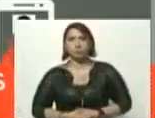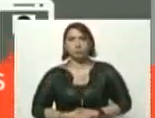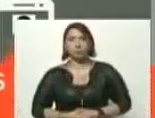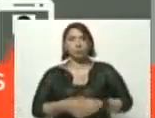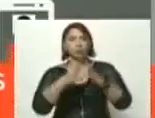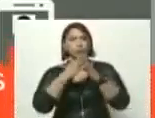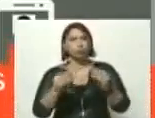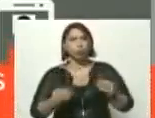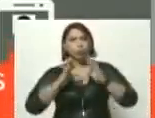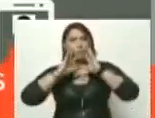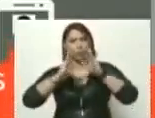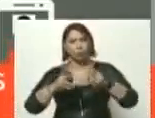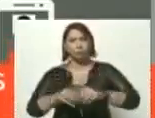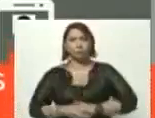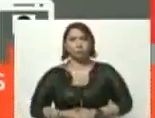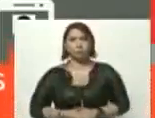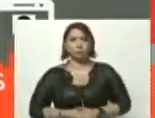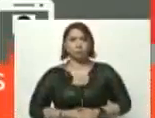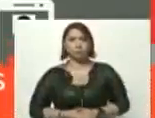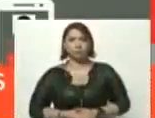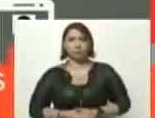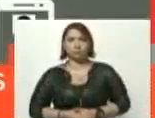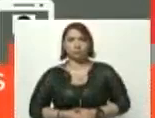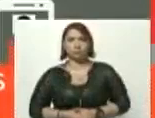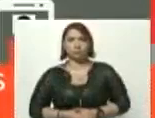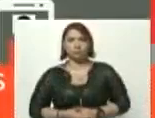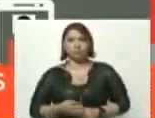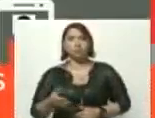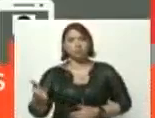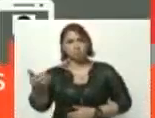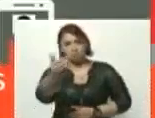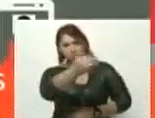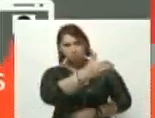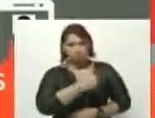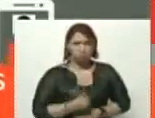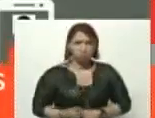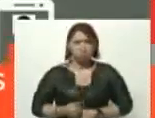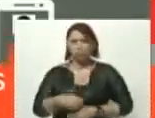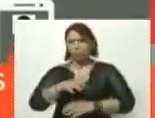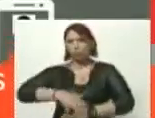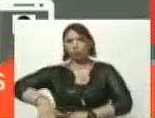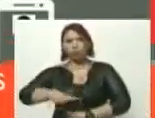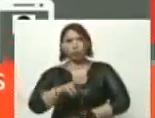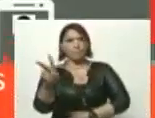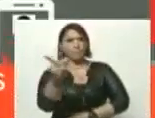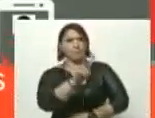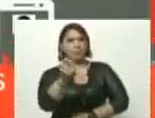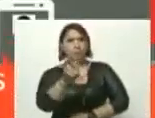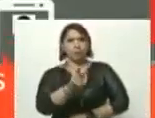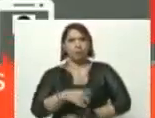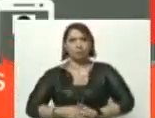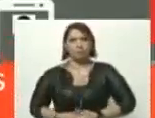todos sus planteamientos que han recogido a lo largo y ancho de la patria.